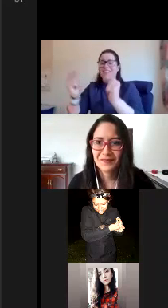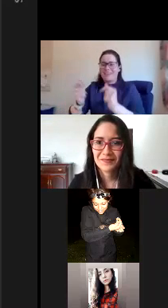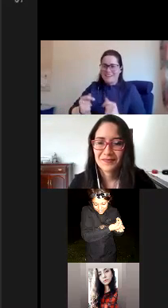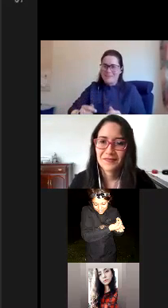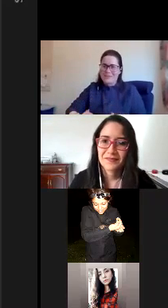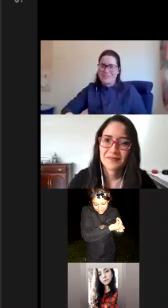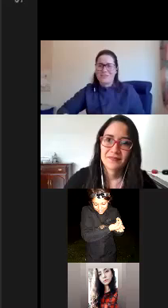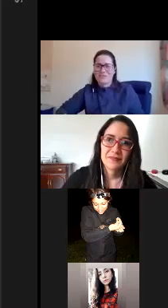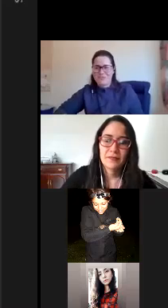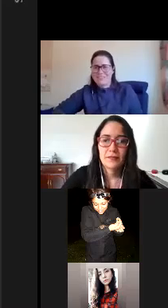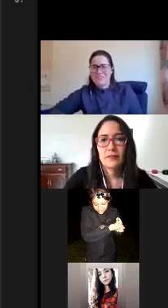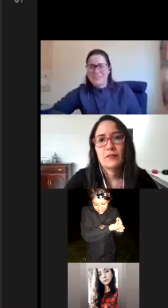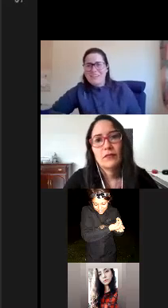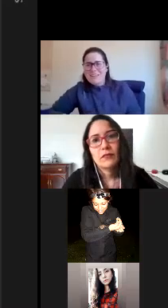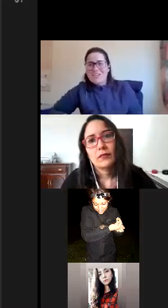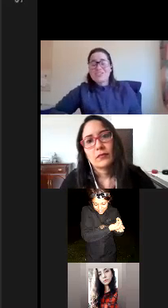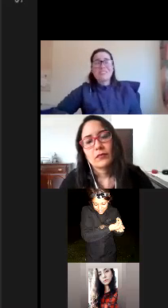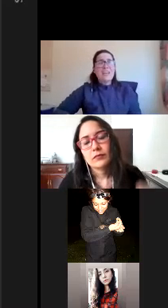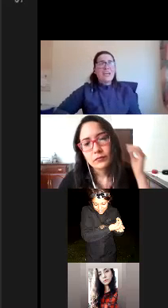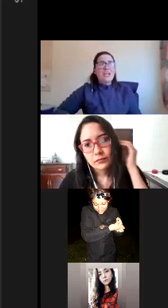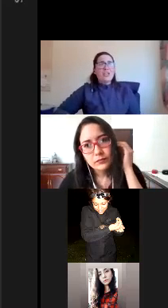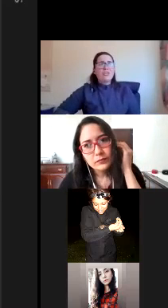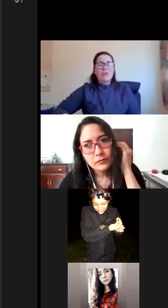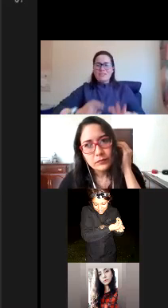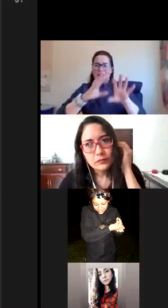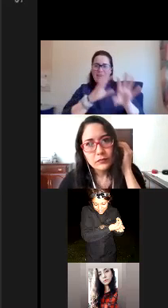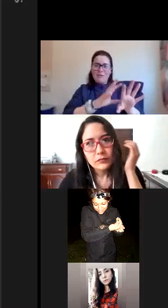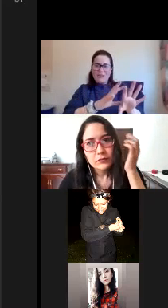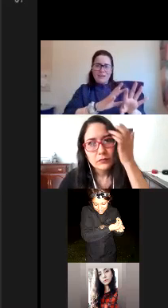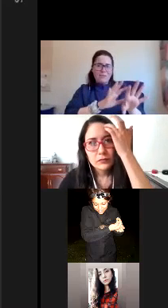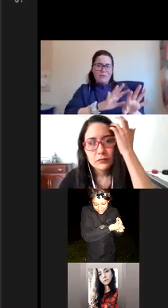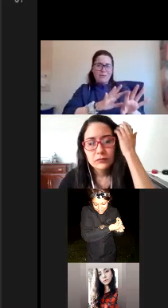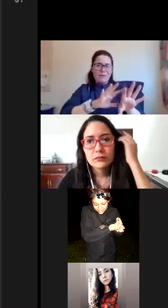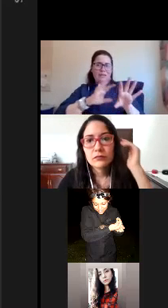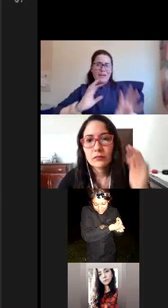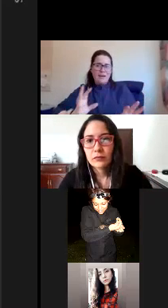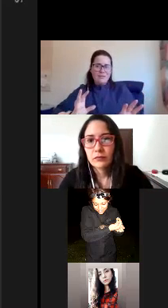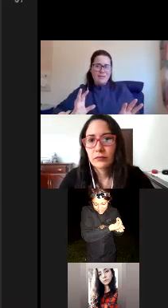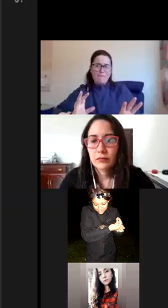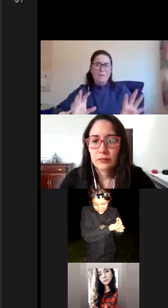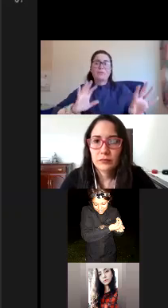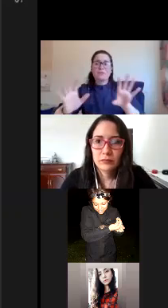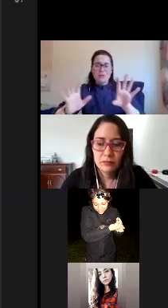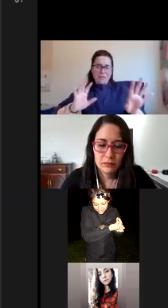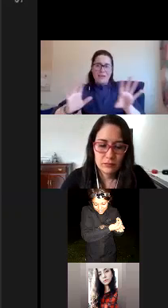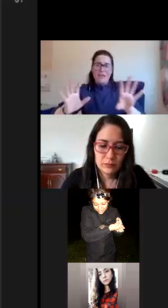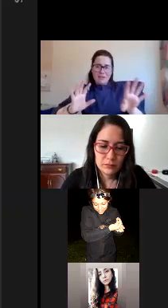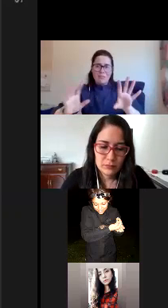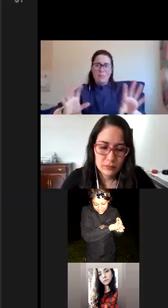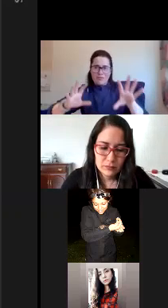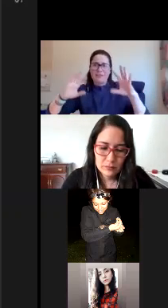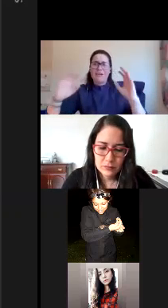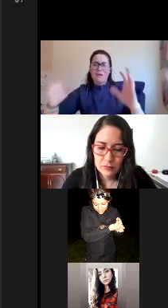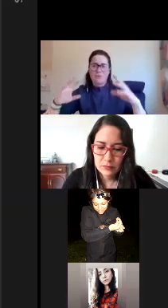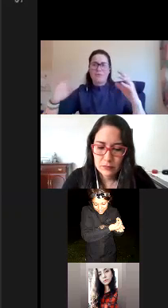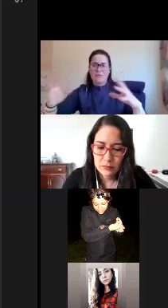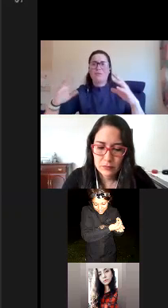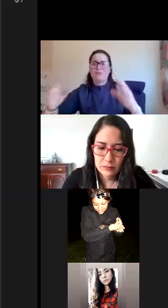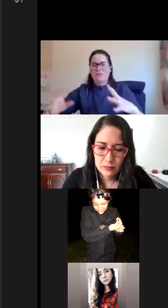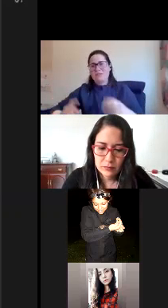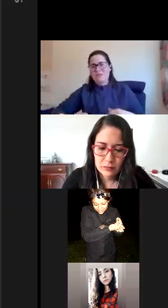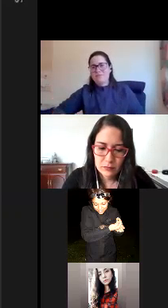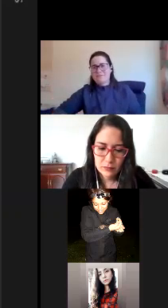incita el proceso de eutrofización. Entonces, no es la causa, la temperatura no es la causa, pero sí es una variable que puede afectar el